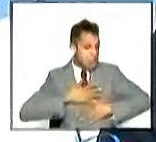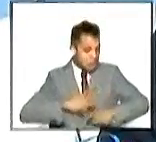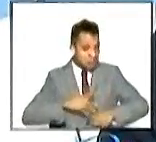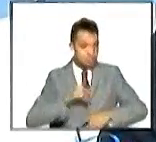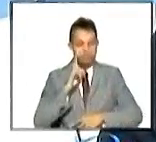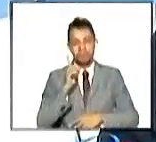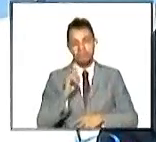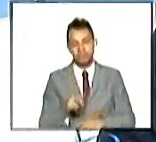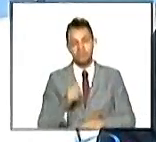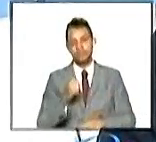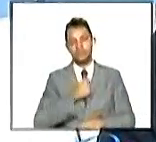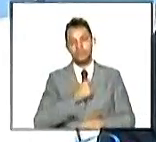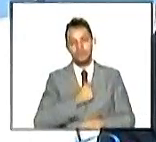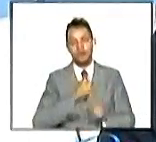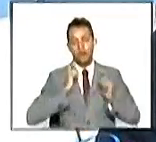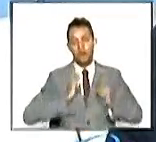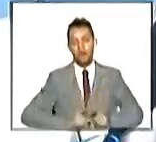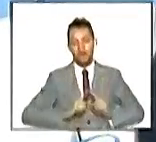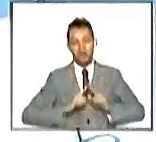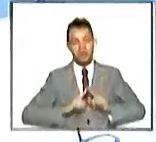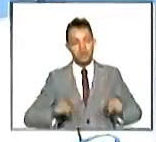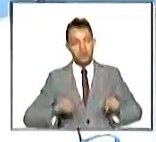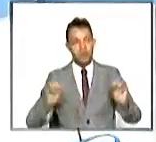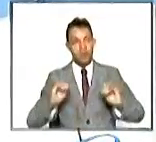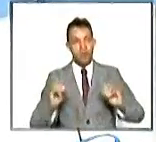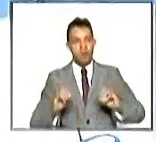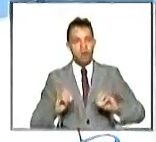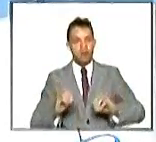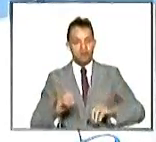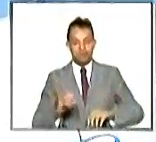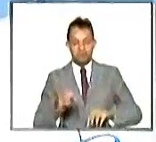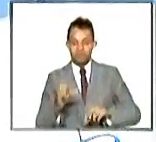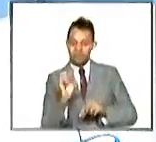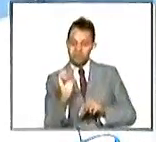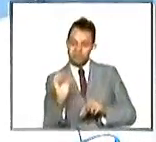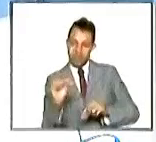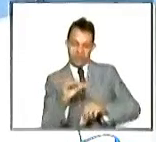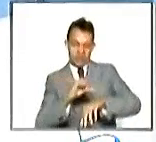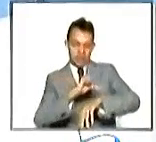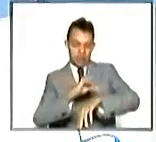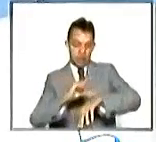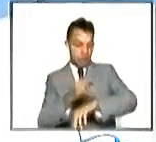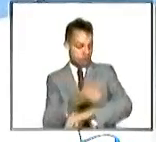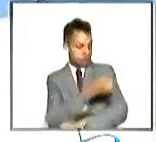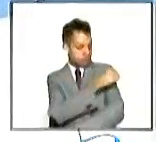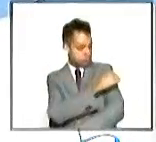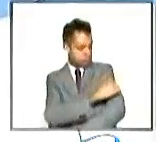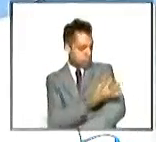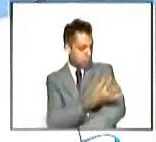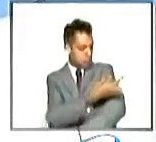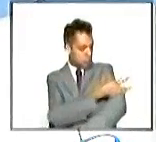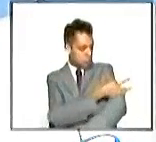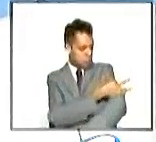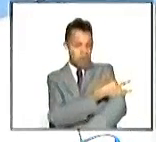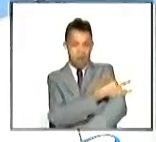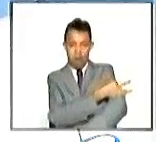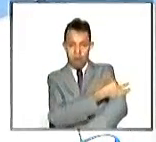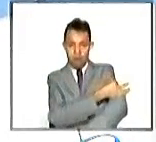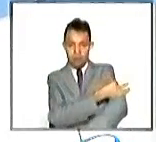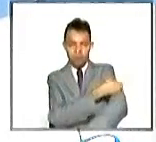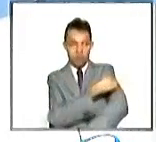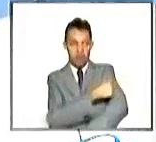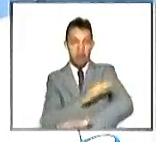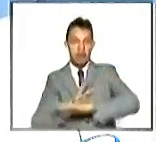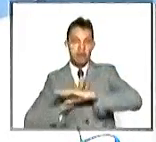las mujeres dicen, no, pues una cosa más fácil, me voy a ir a hacer poner una pila. Yo no creo que el que inventó esa pila esté en el cielo. Porque